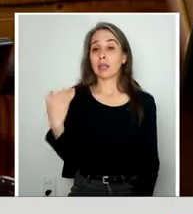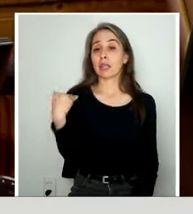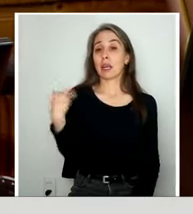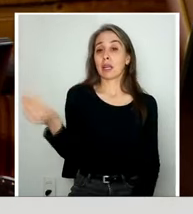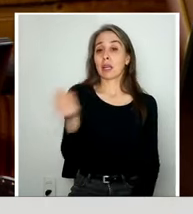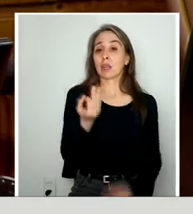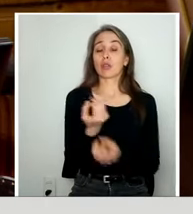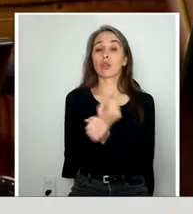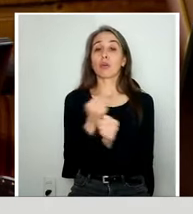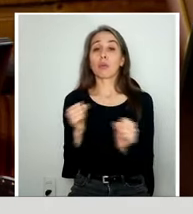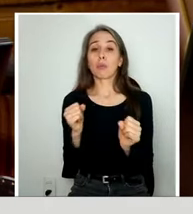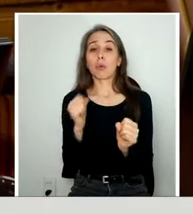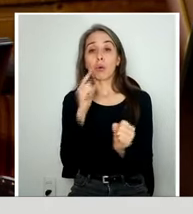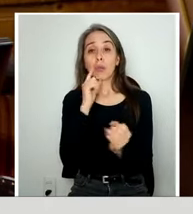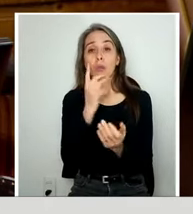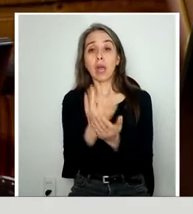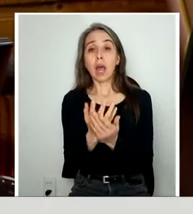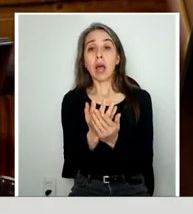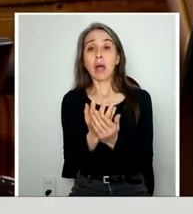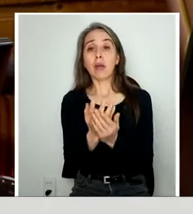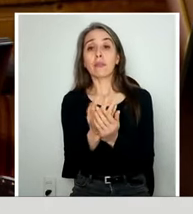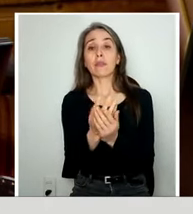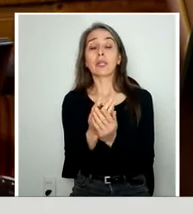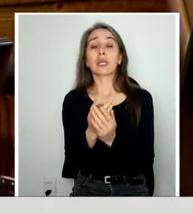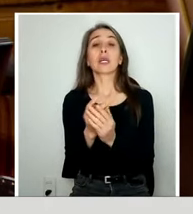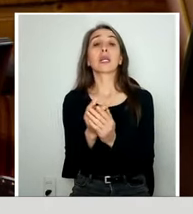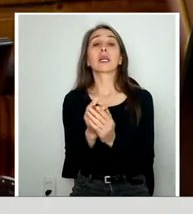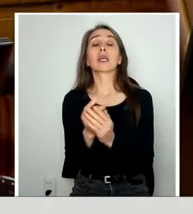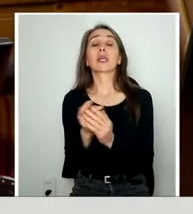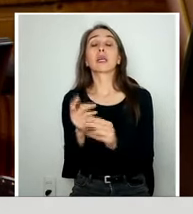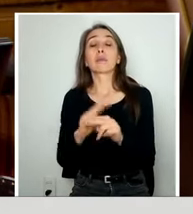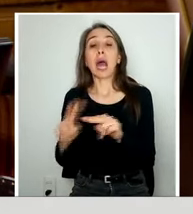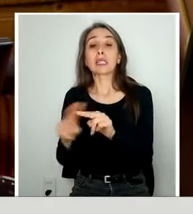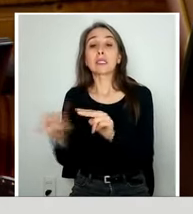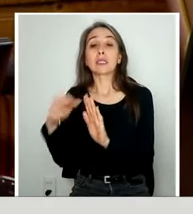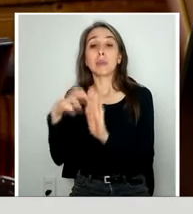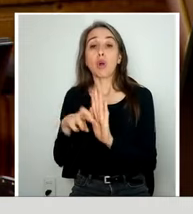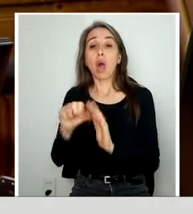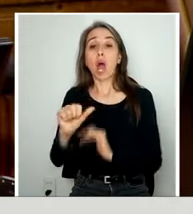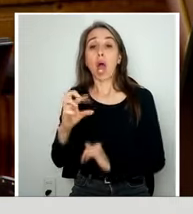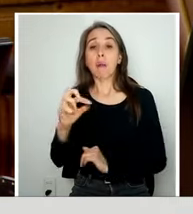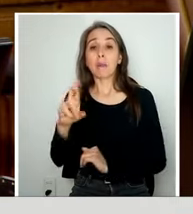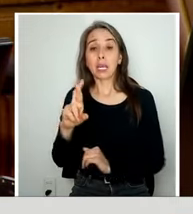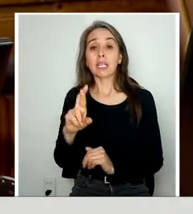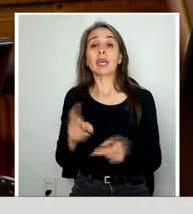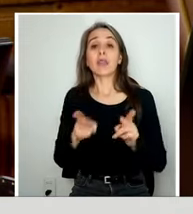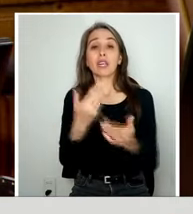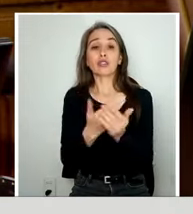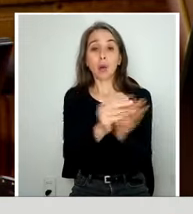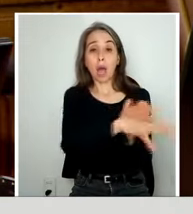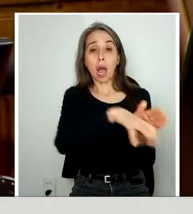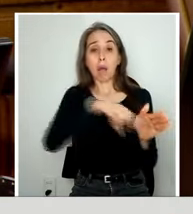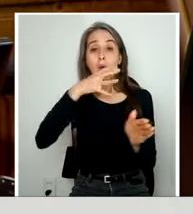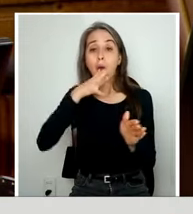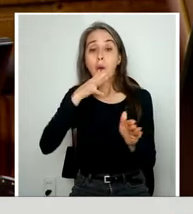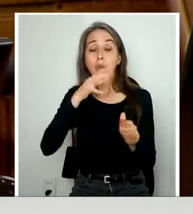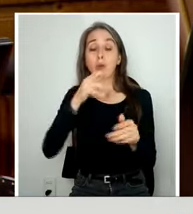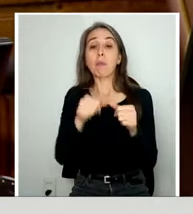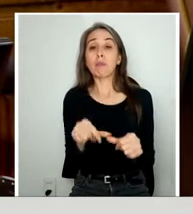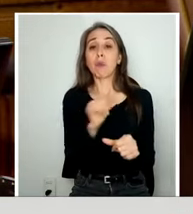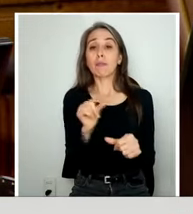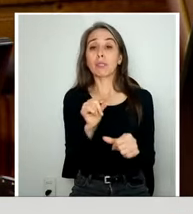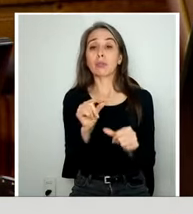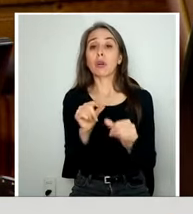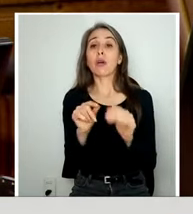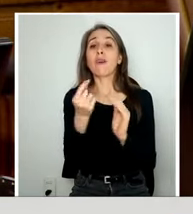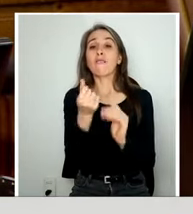contar con la ejecución de este proyecto por lo tanto hay que buscar la fórmula que los derechos de aprovechamiento de agua provisorios tengan la misma validez